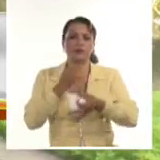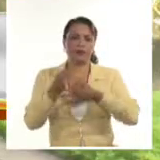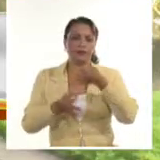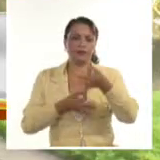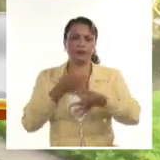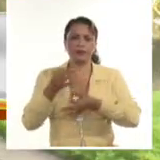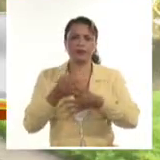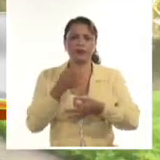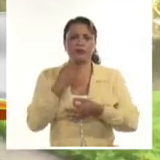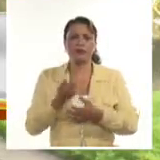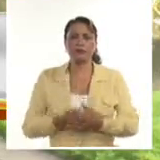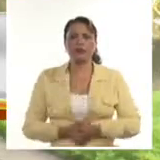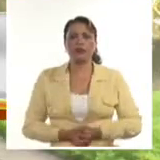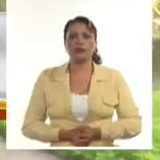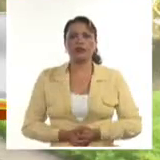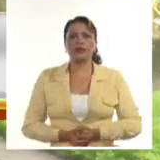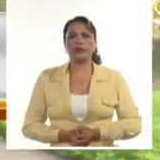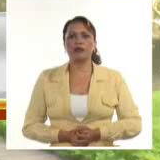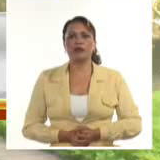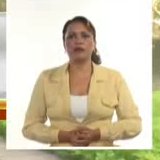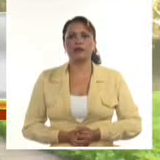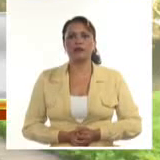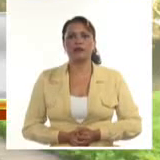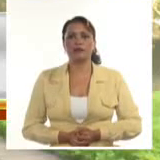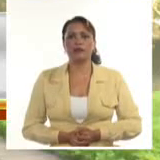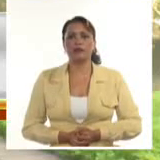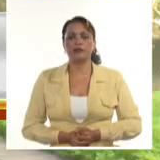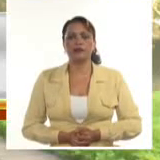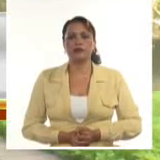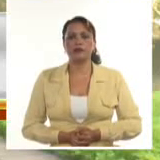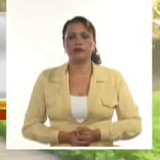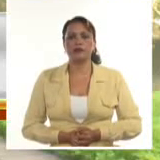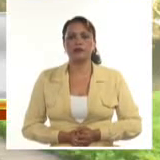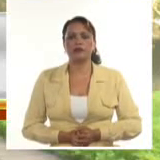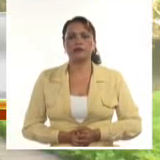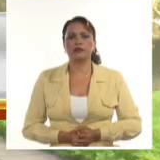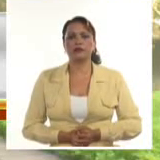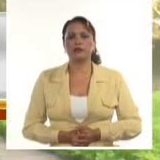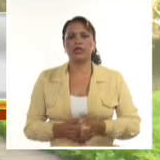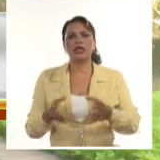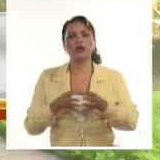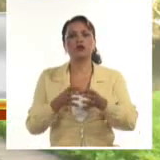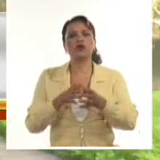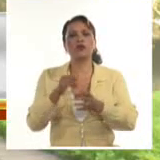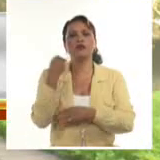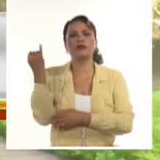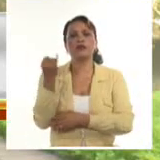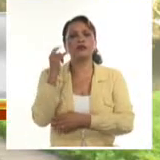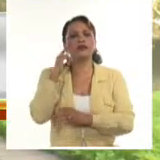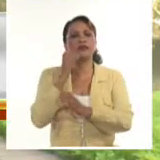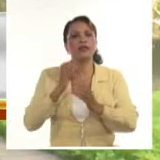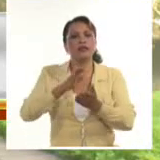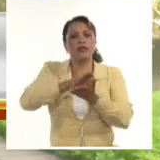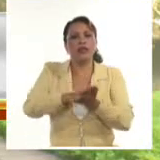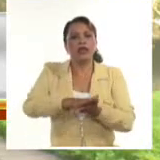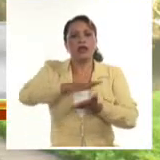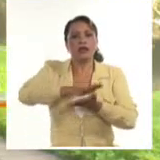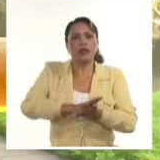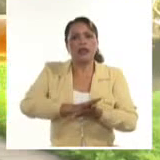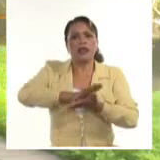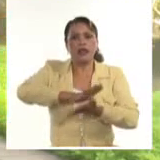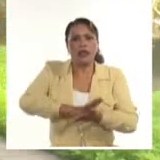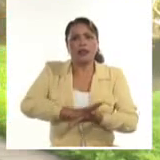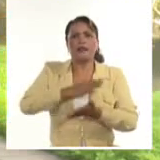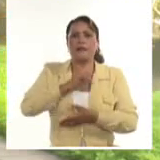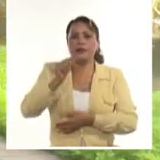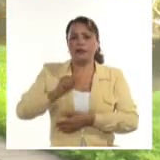el IRCOR, que no es más que el Consenso Internacional de Ciencias de la Reanimación, y todas las